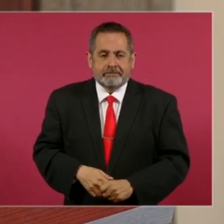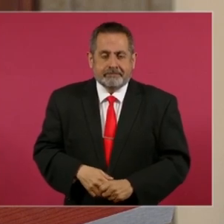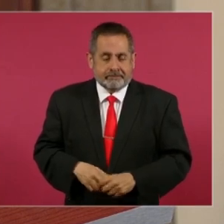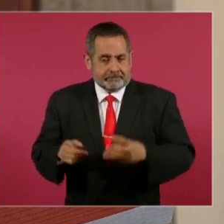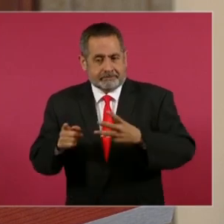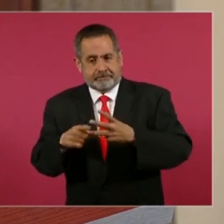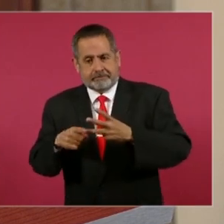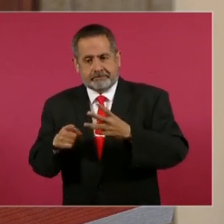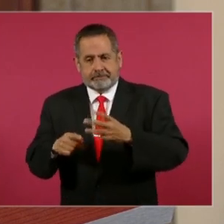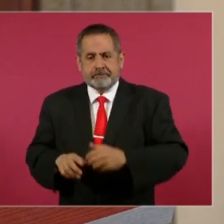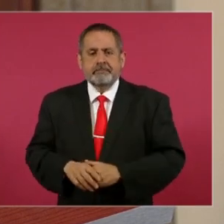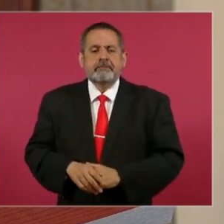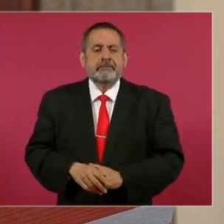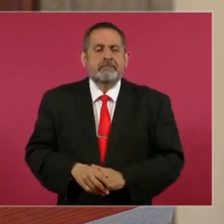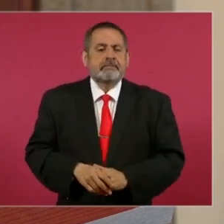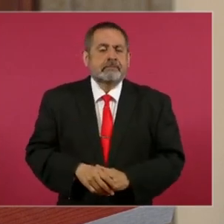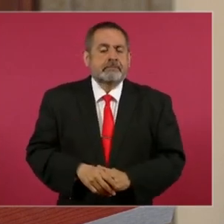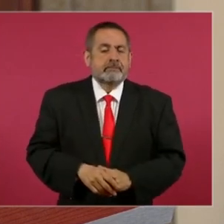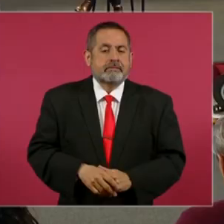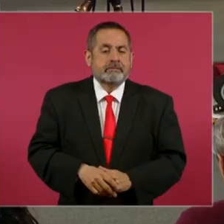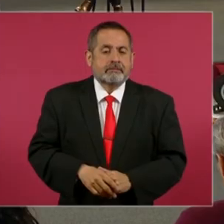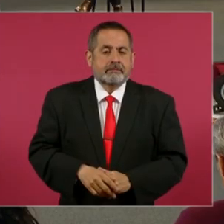Lo tercero, ¿de dónde